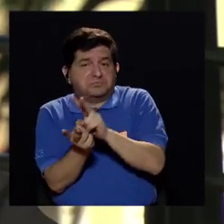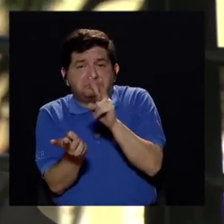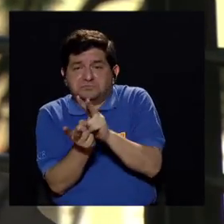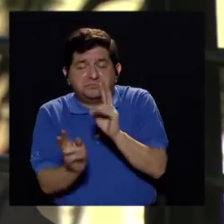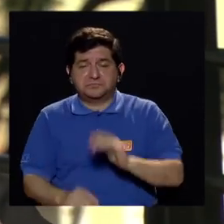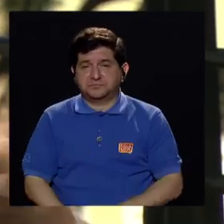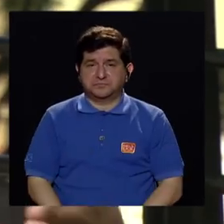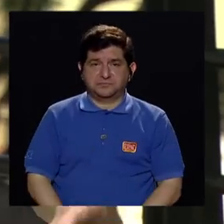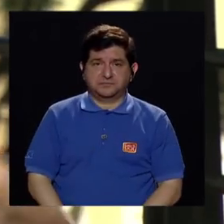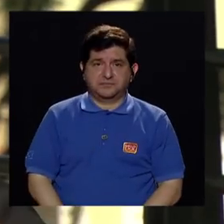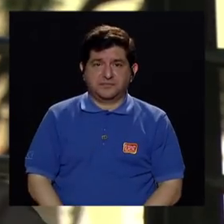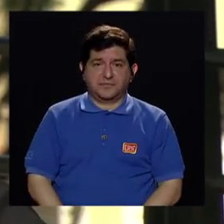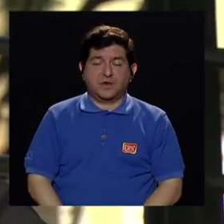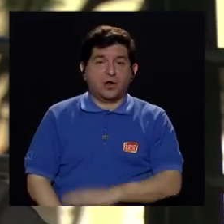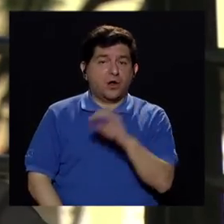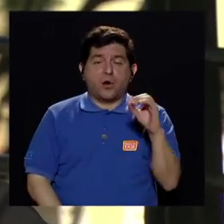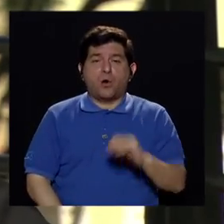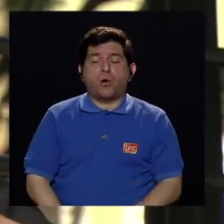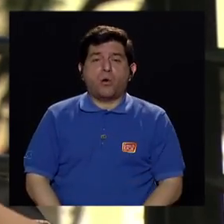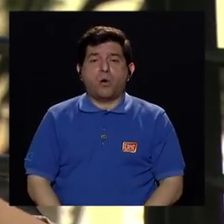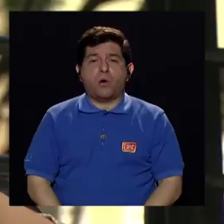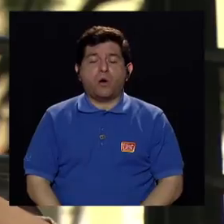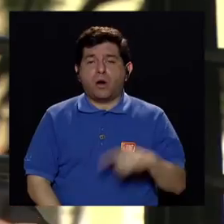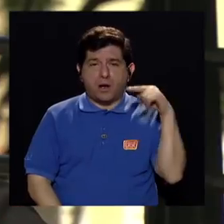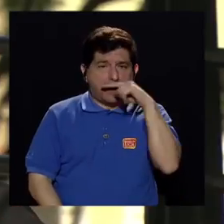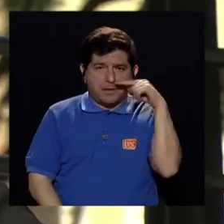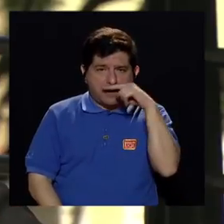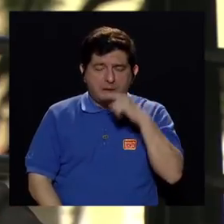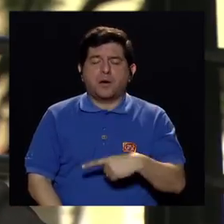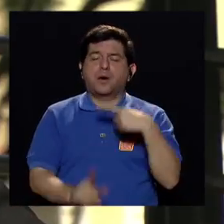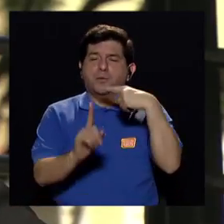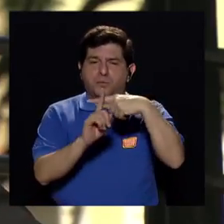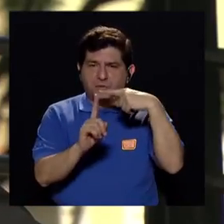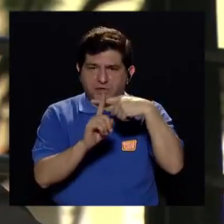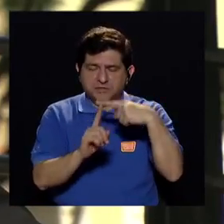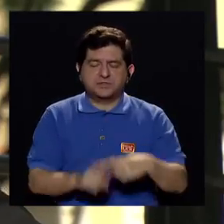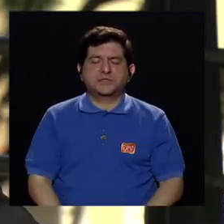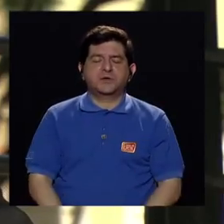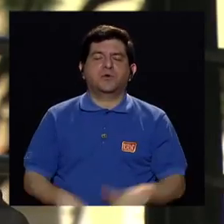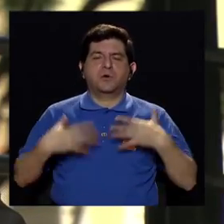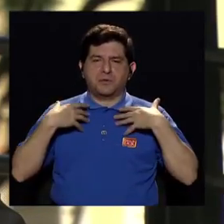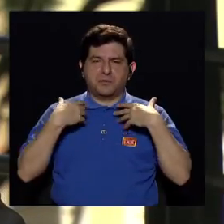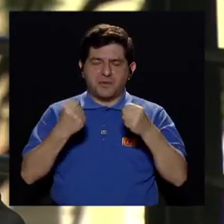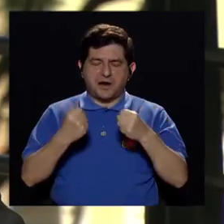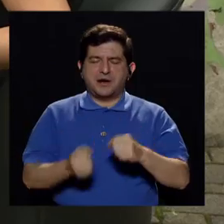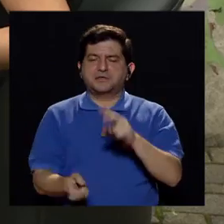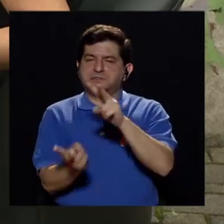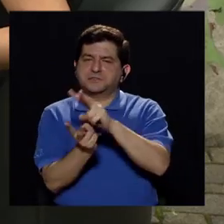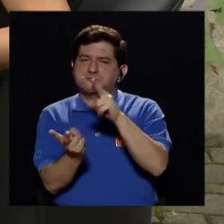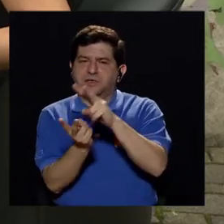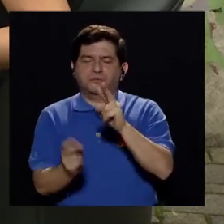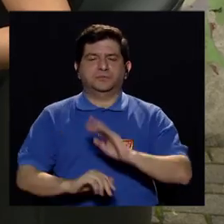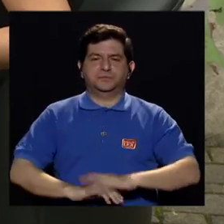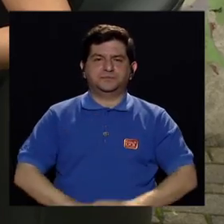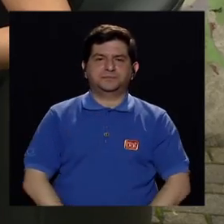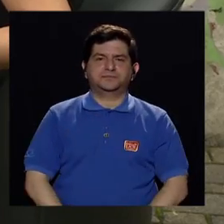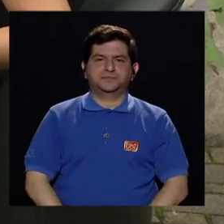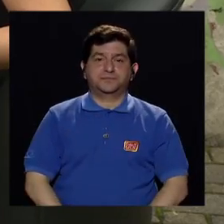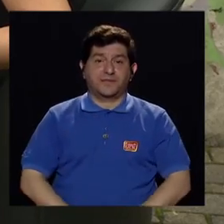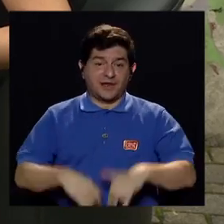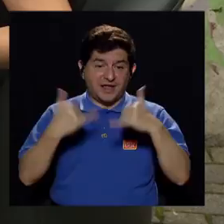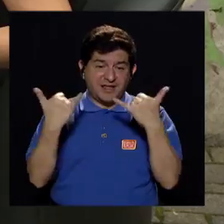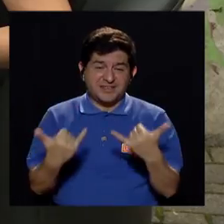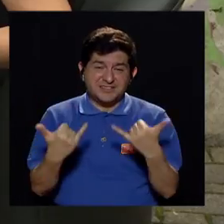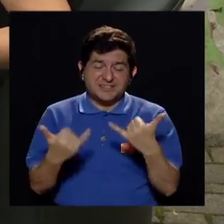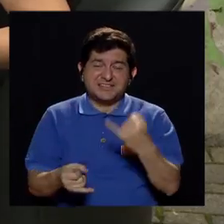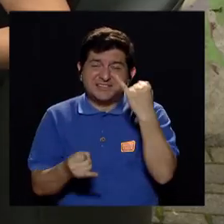es la masturbación es bastante positivo para ir manteniendo una salud sexual. Bueno, y ya, porque creo que ya